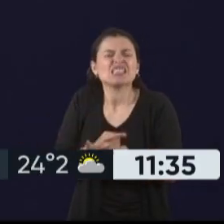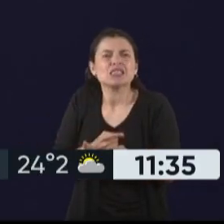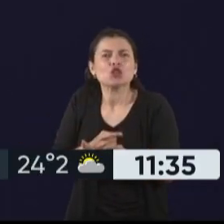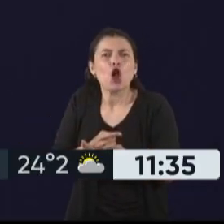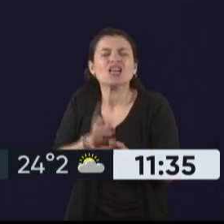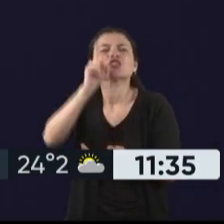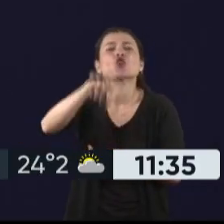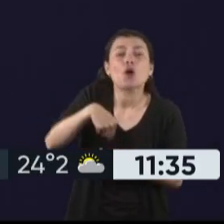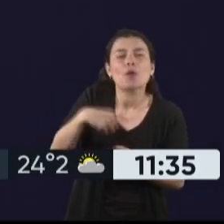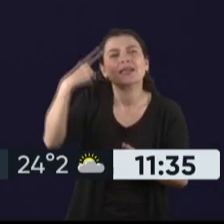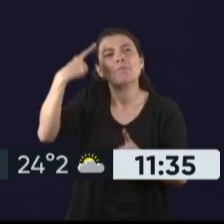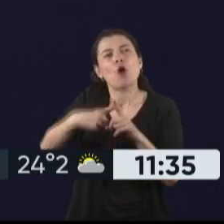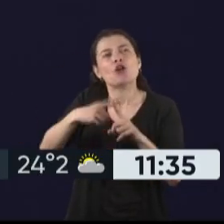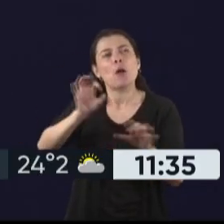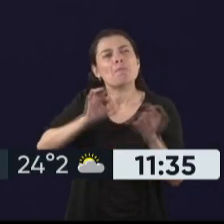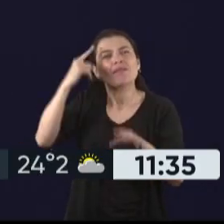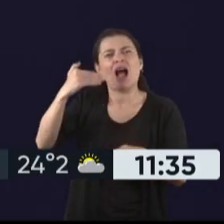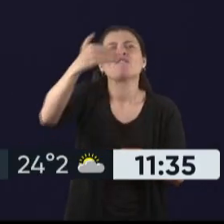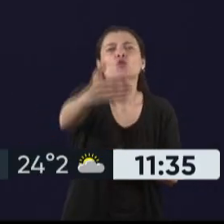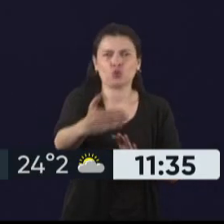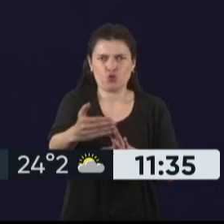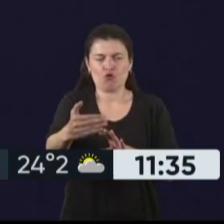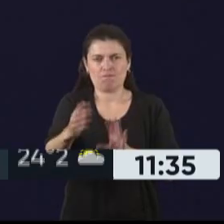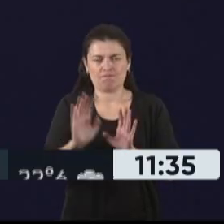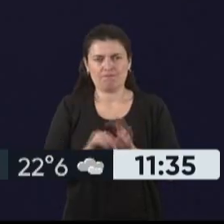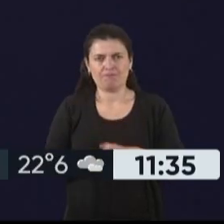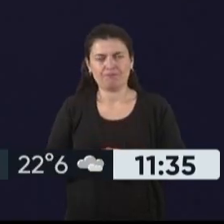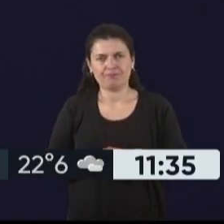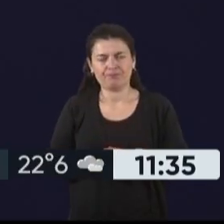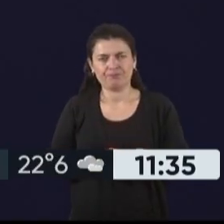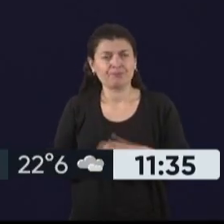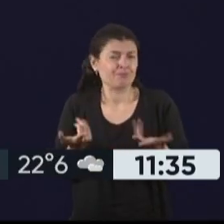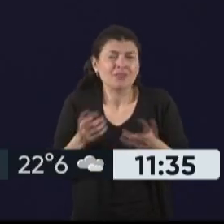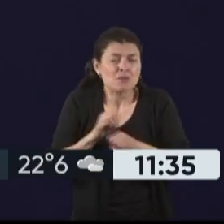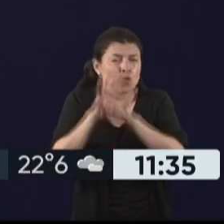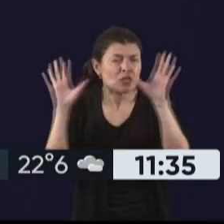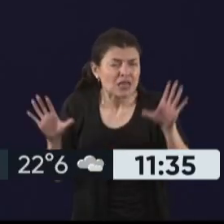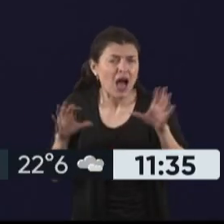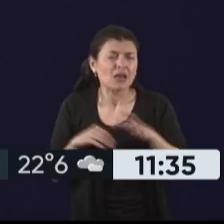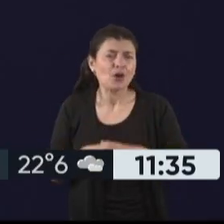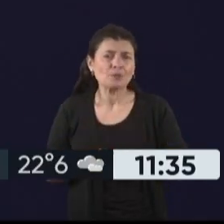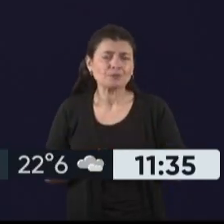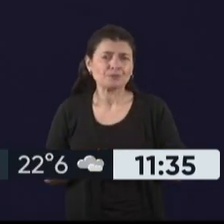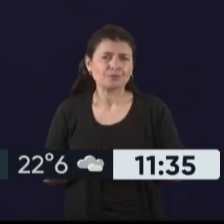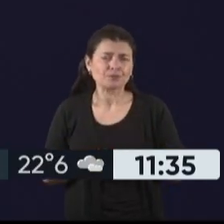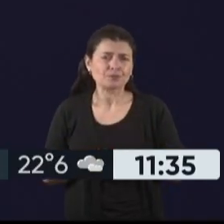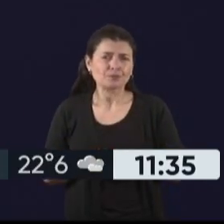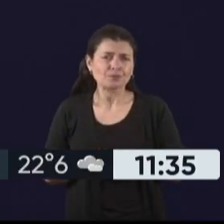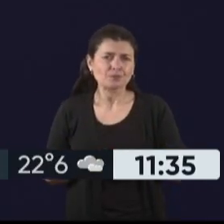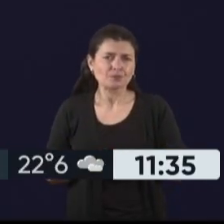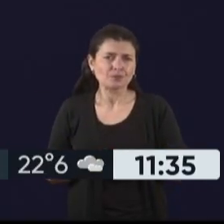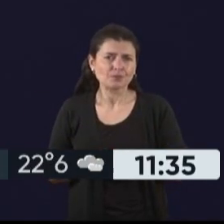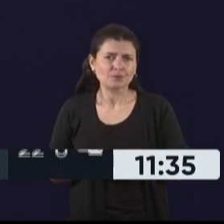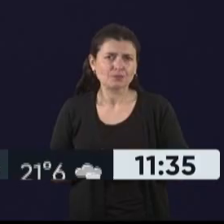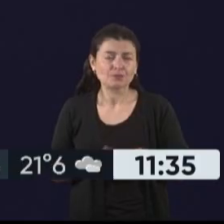va a pasar y evaluando riesgos. Está claro que cuando